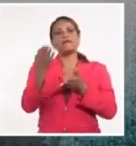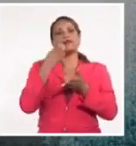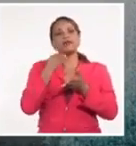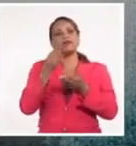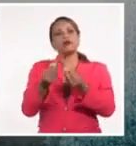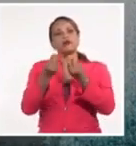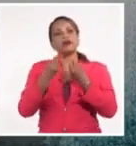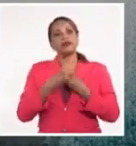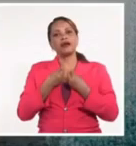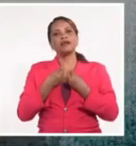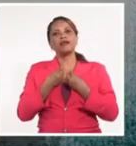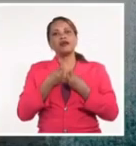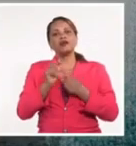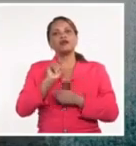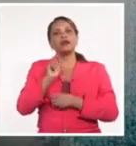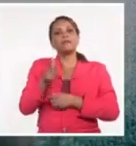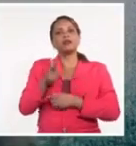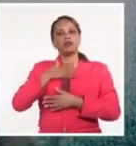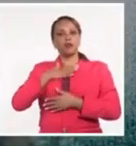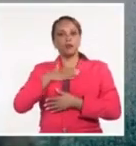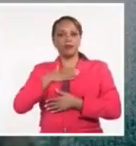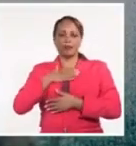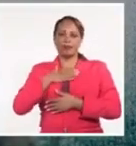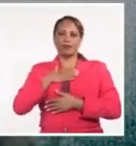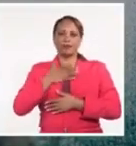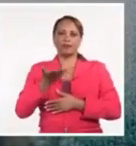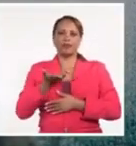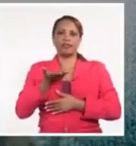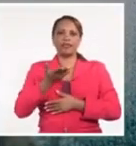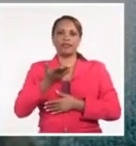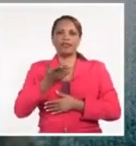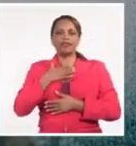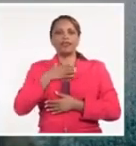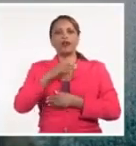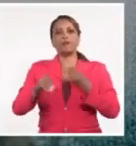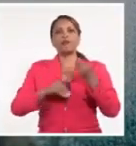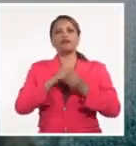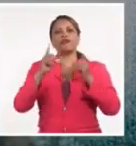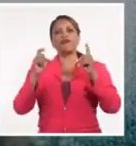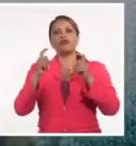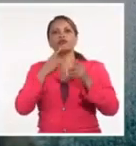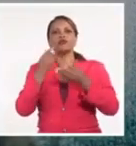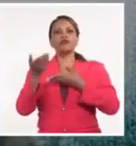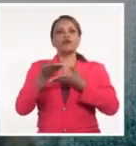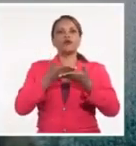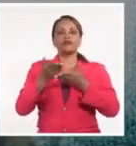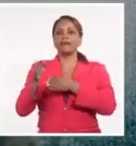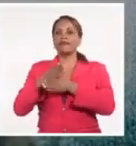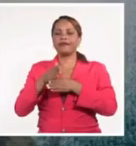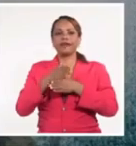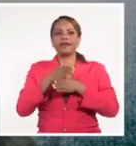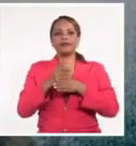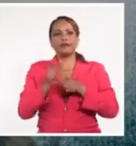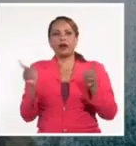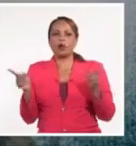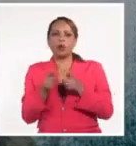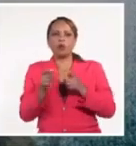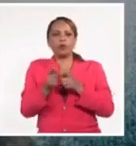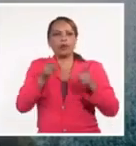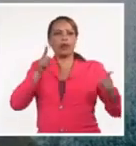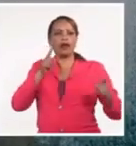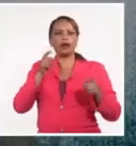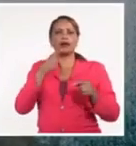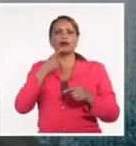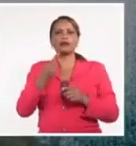regalar una pistola personalmente. Luego compartió varias fotos de armas conmigo, más cortas, más largas, y en una de ellas